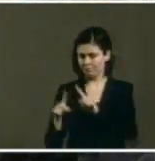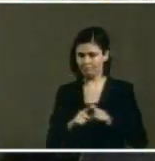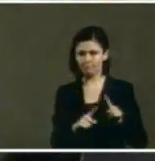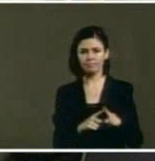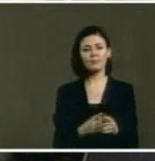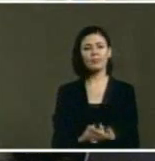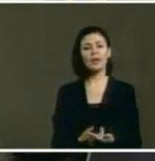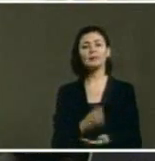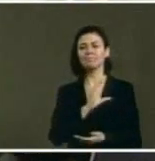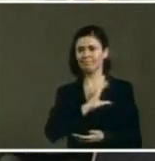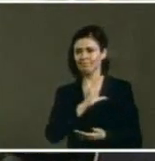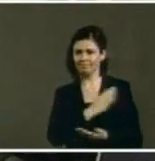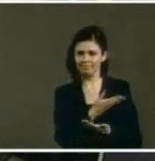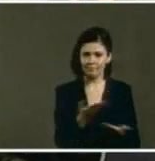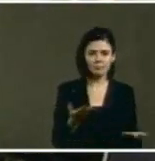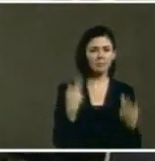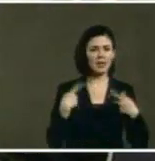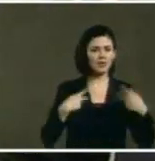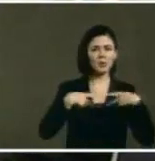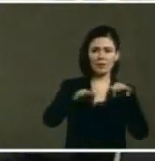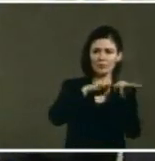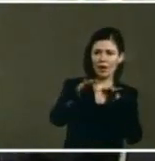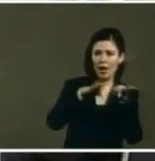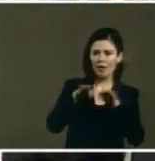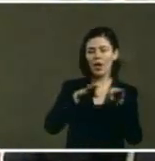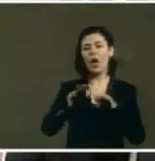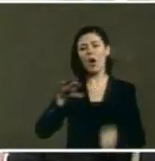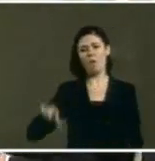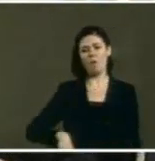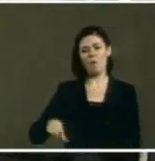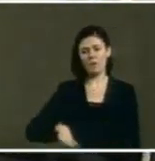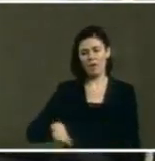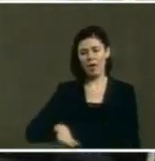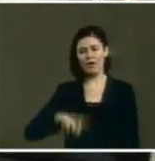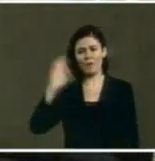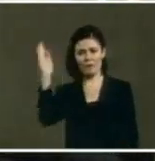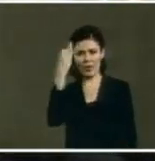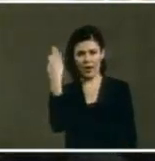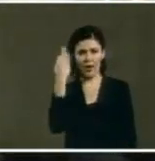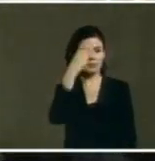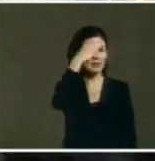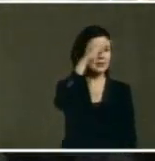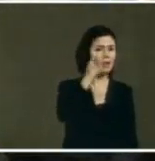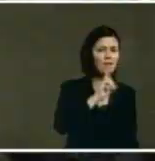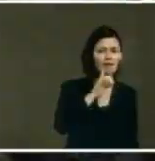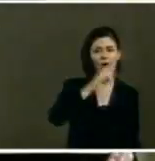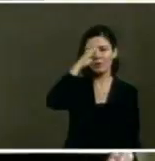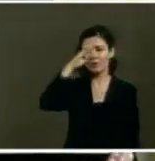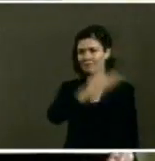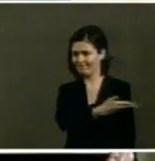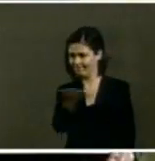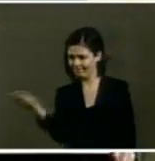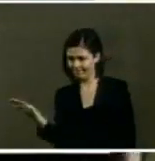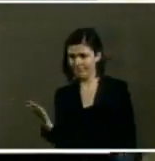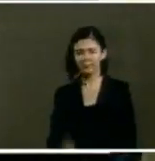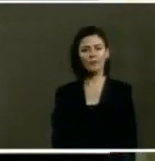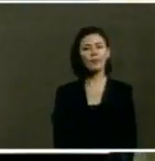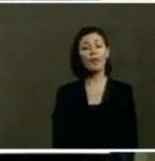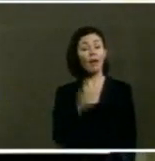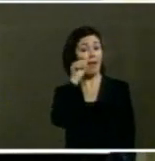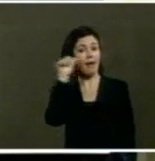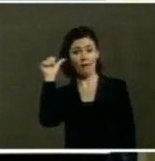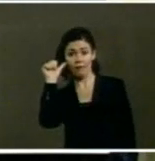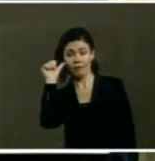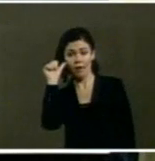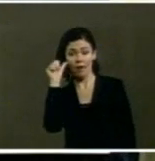estimadas y estimados colaboradores del Gobierno federal, señoras y señores. El día de ayer,